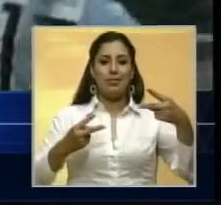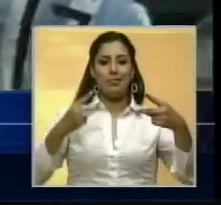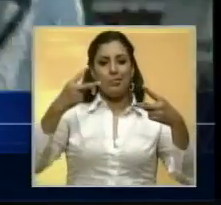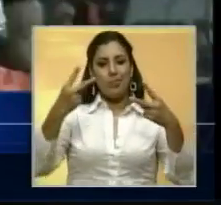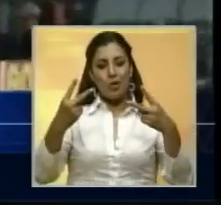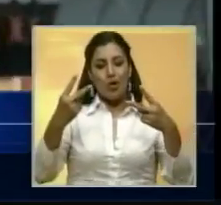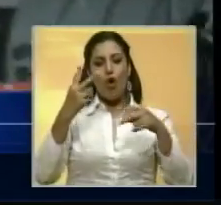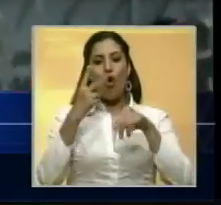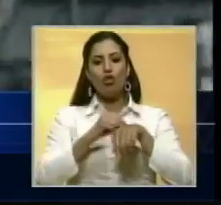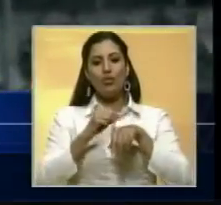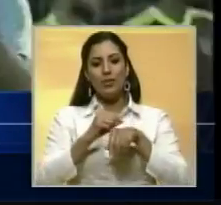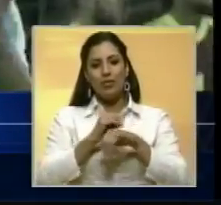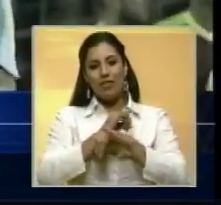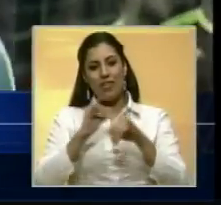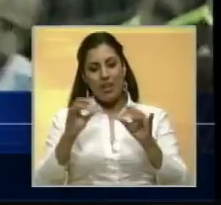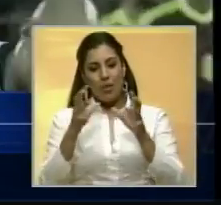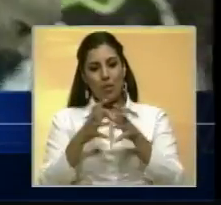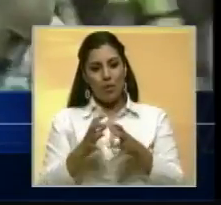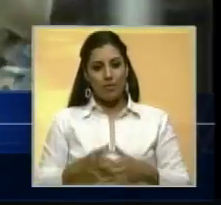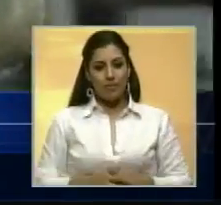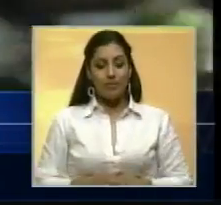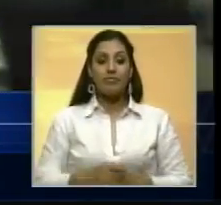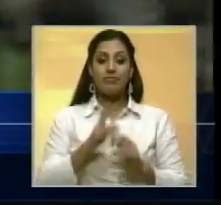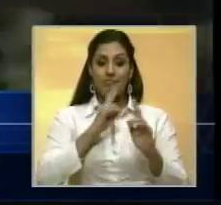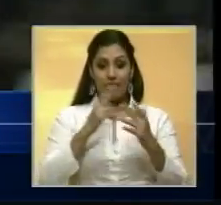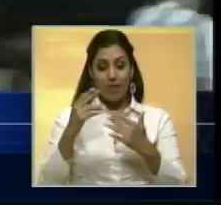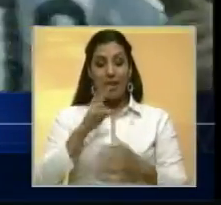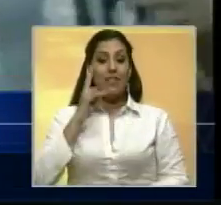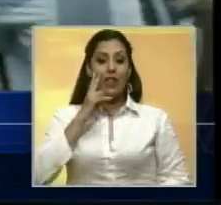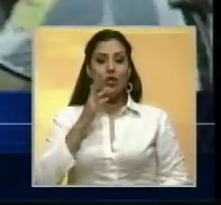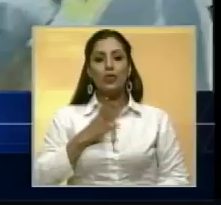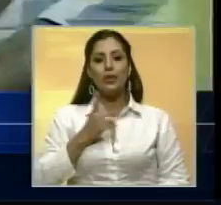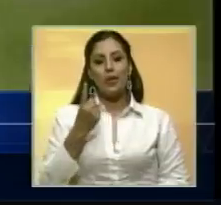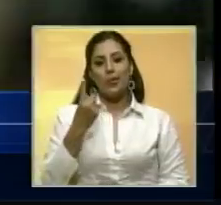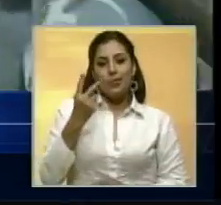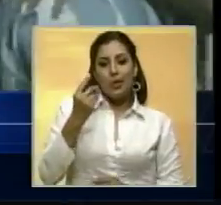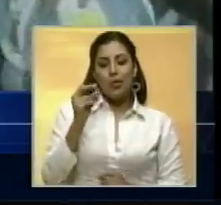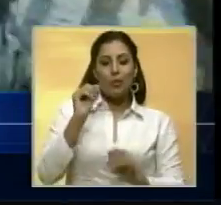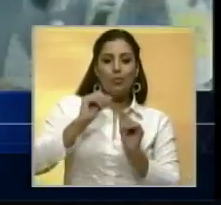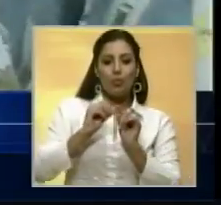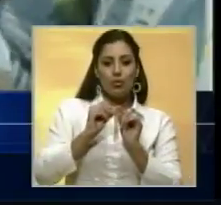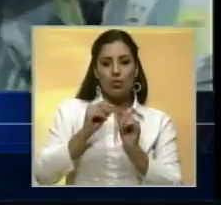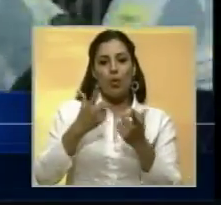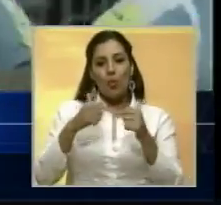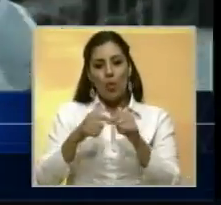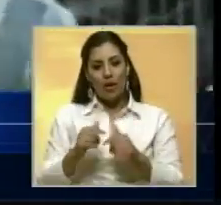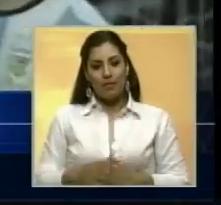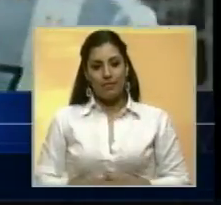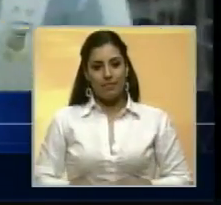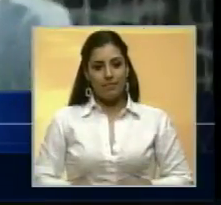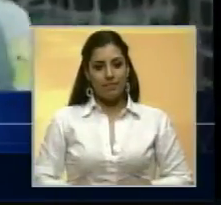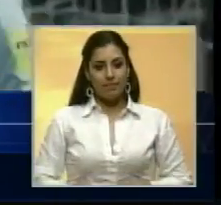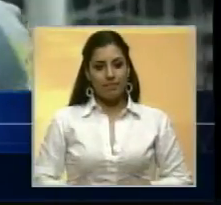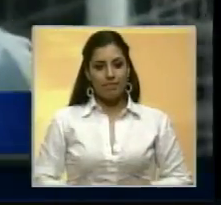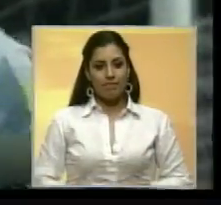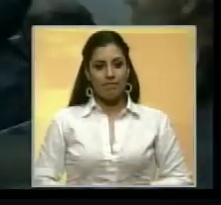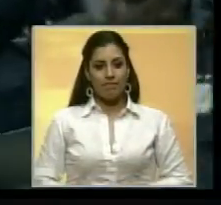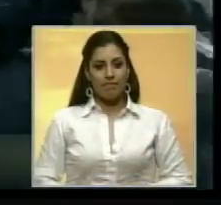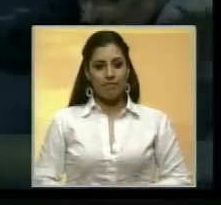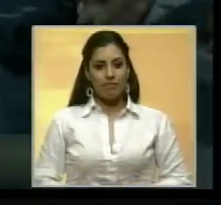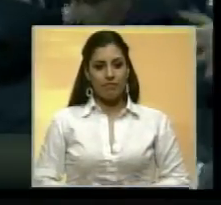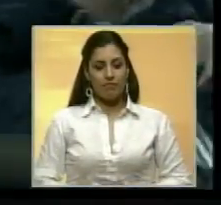remontada a 8 minutos para el final del compromiso. Con este resultado, la Vinotinto suma su segundo punto en las eliminatorias.